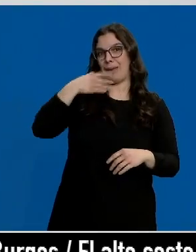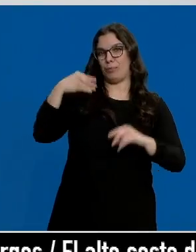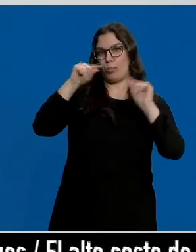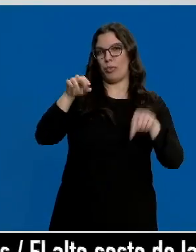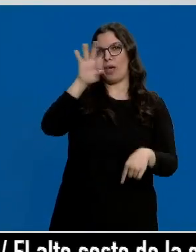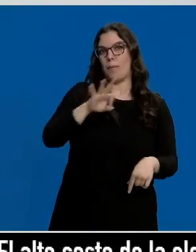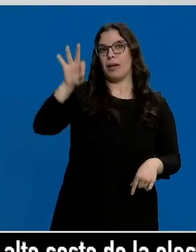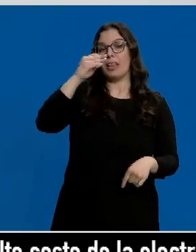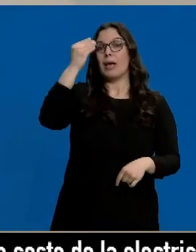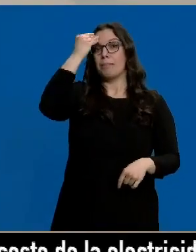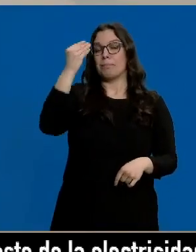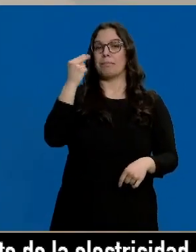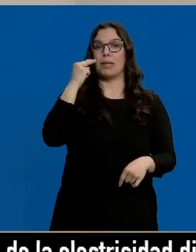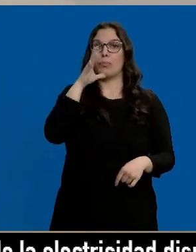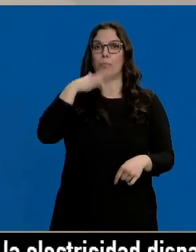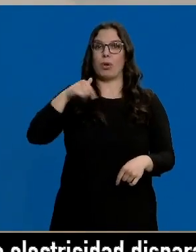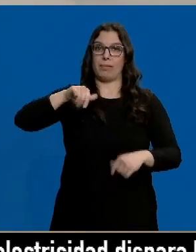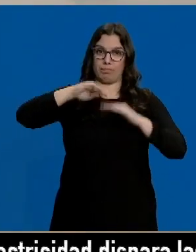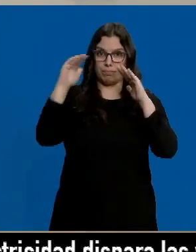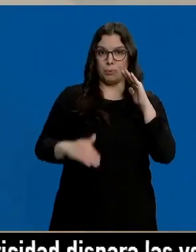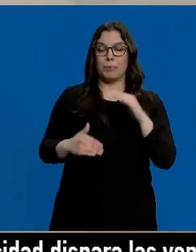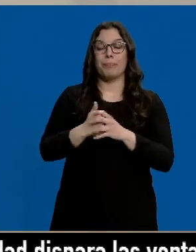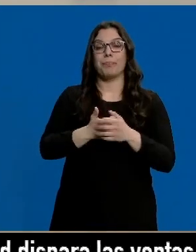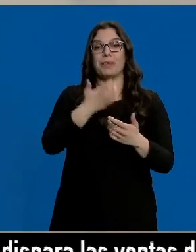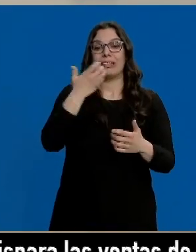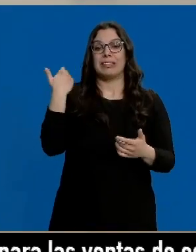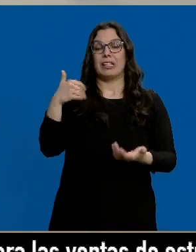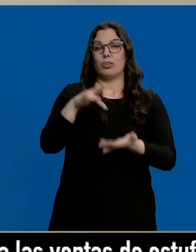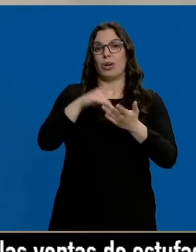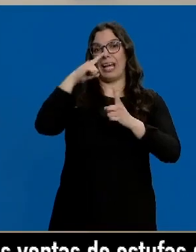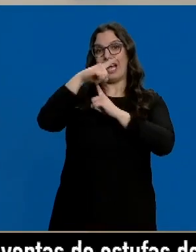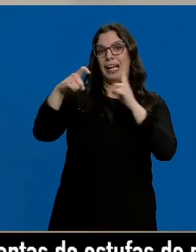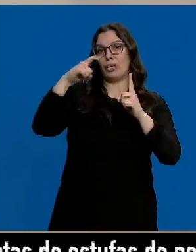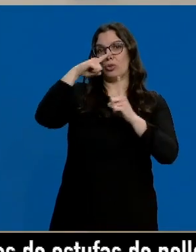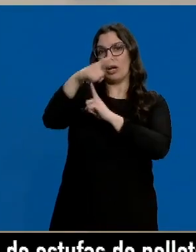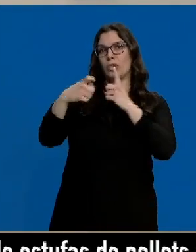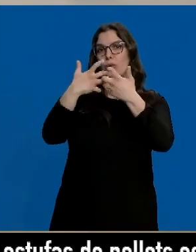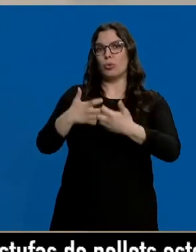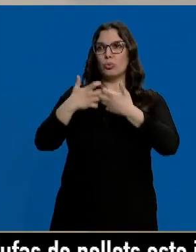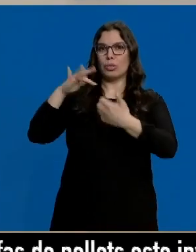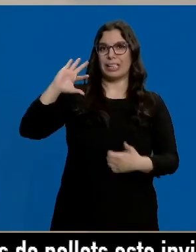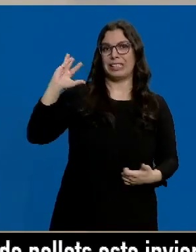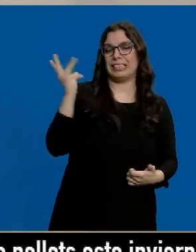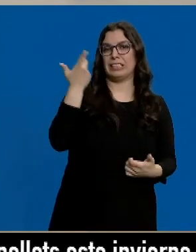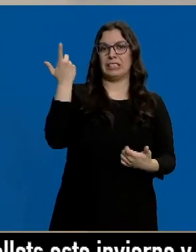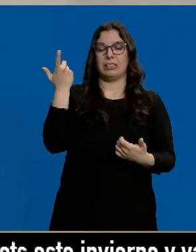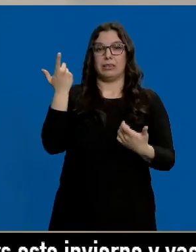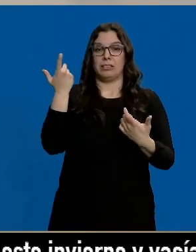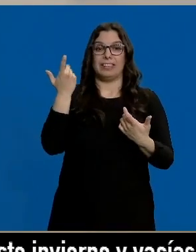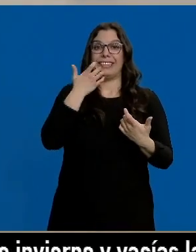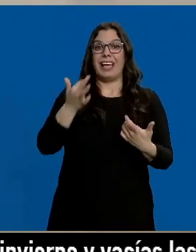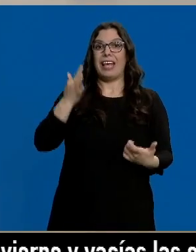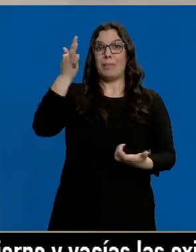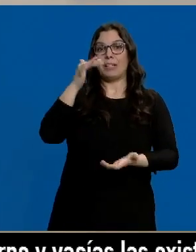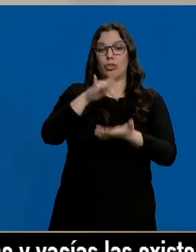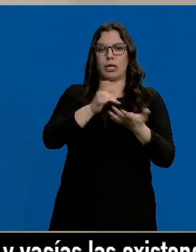año les reduzcan el riego. Si ya es difícil cada año luchar con las condiciones climáticas, si además tenemos